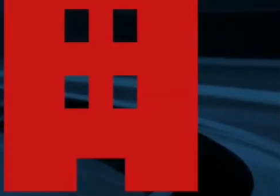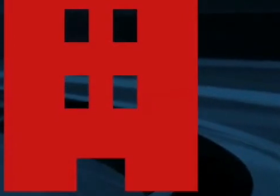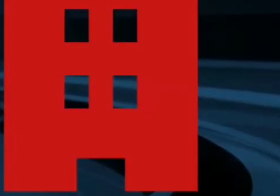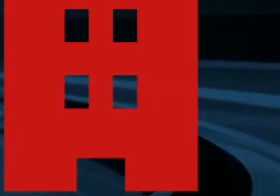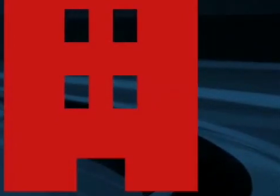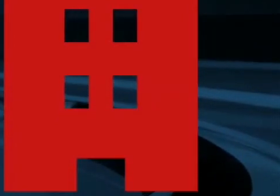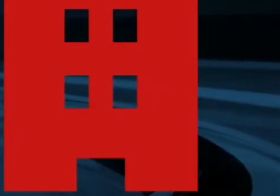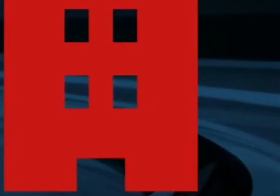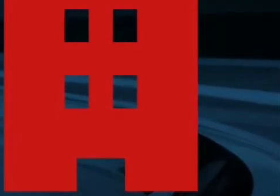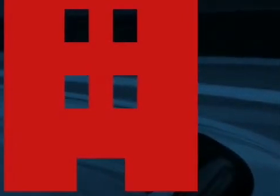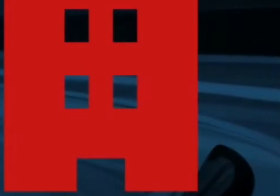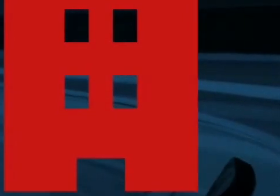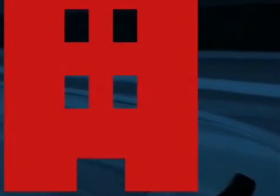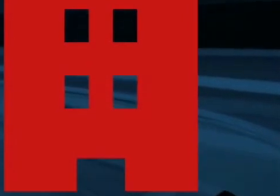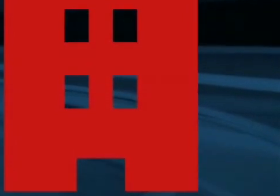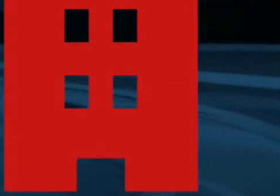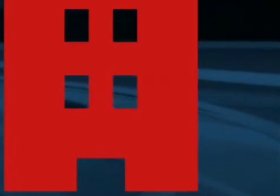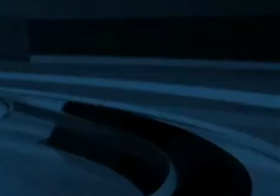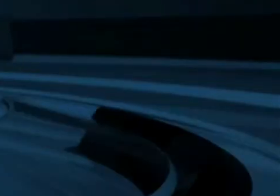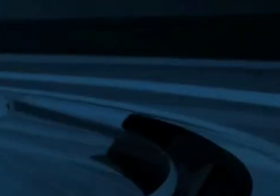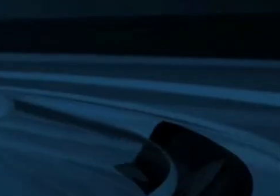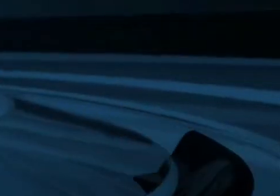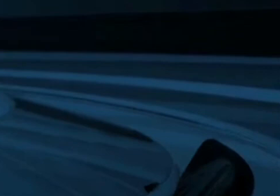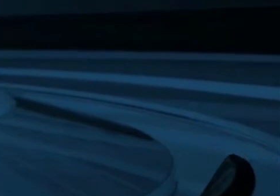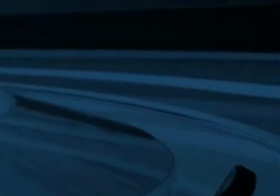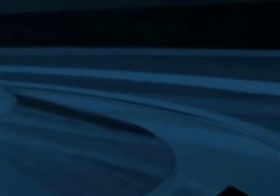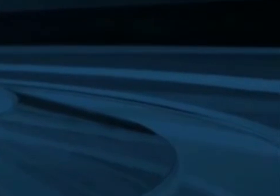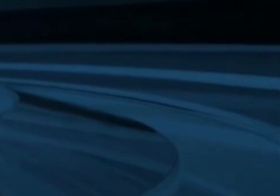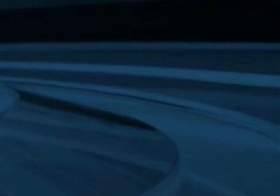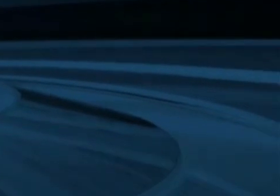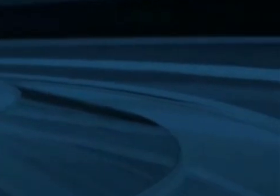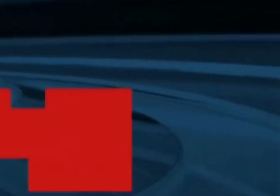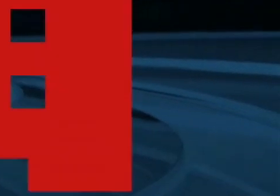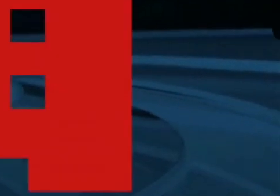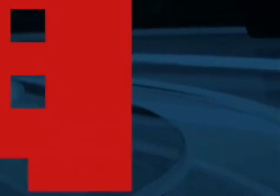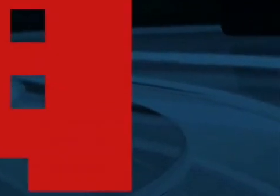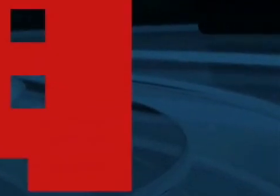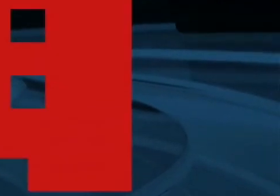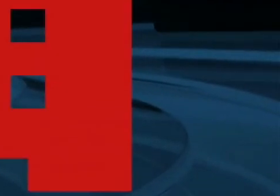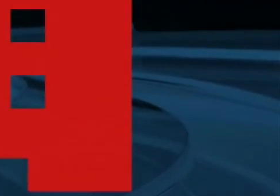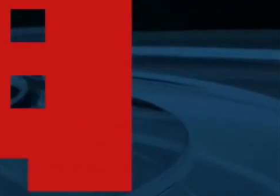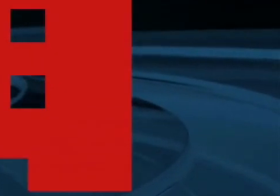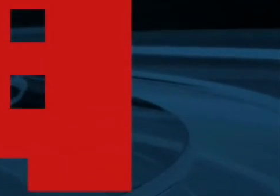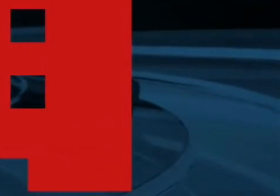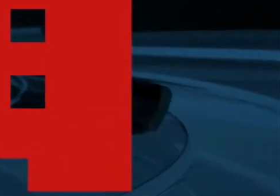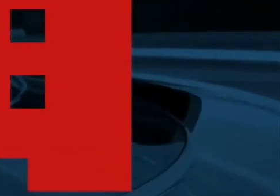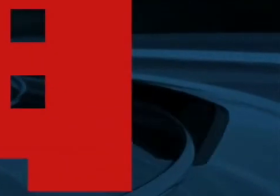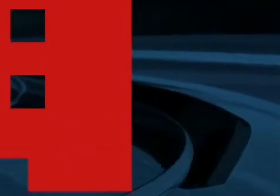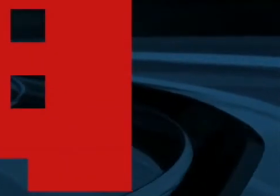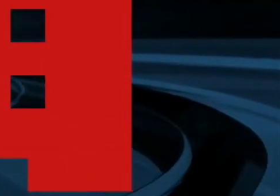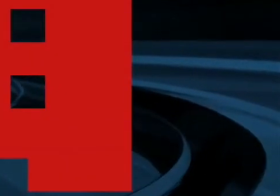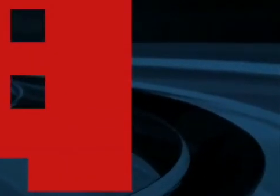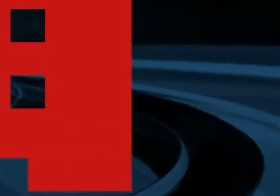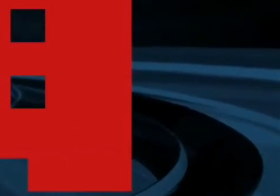el de comercio exterior e inversión internacional el de pesca y acuicultura y el de producción agrícola y tierras